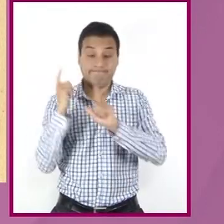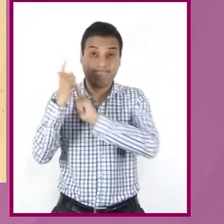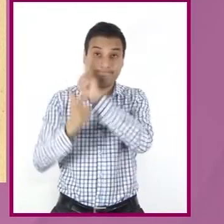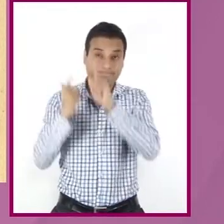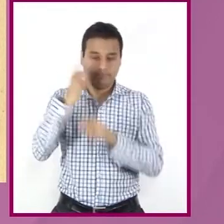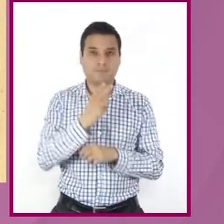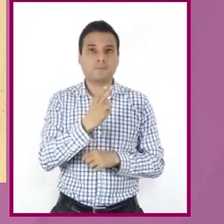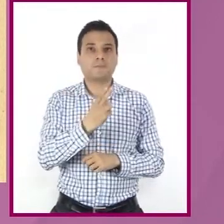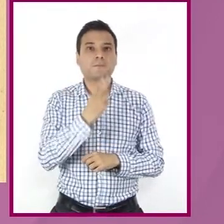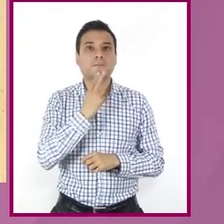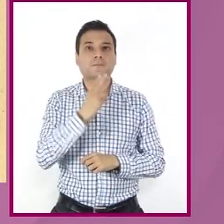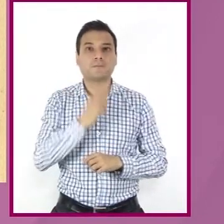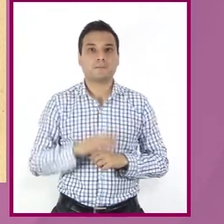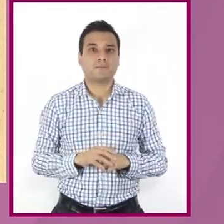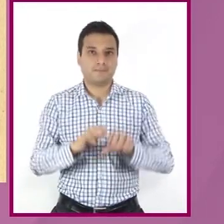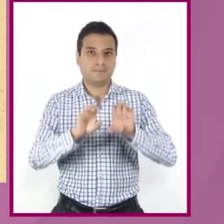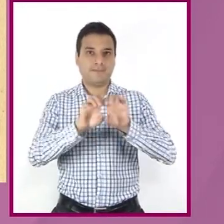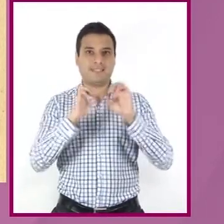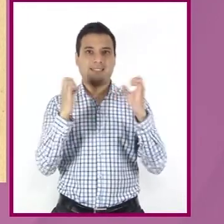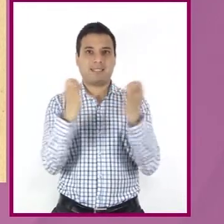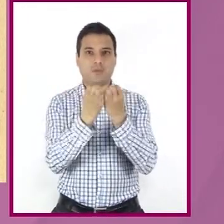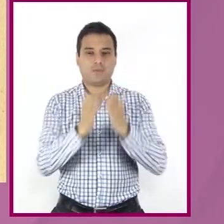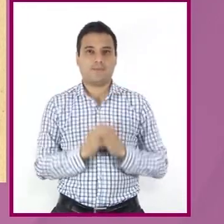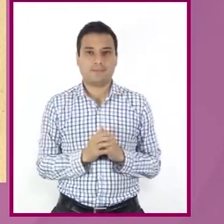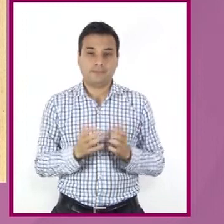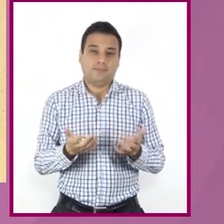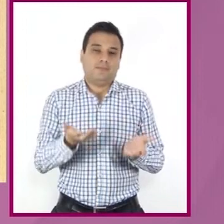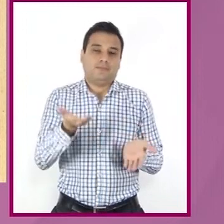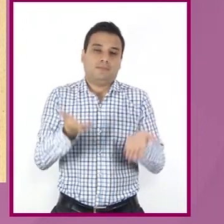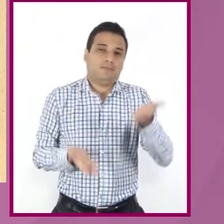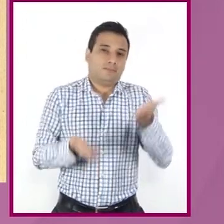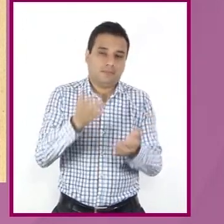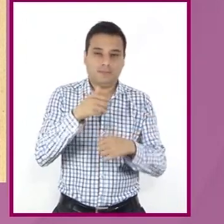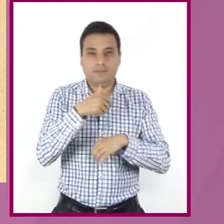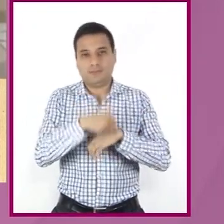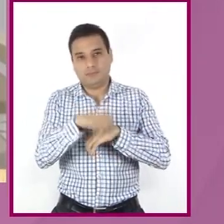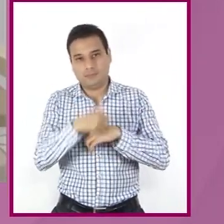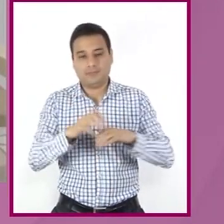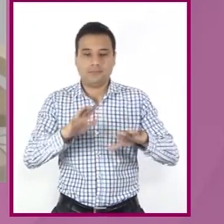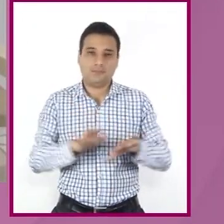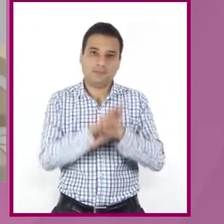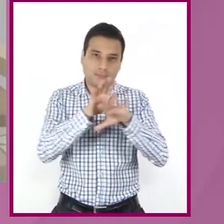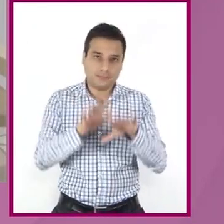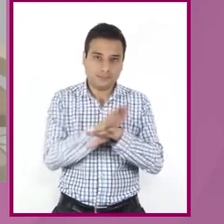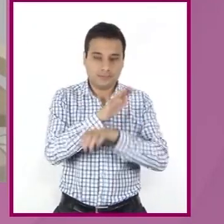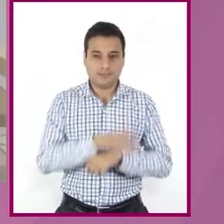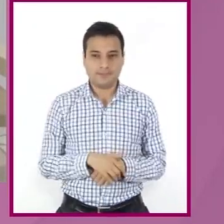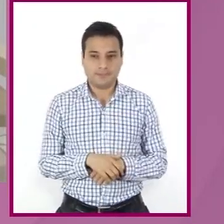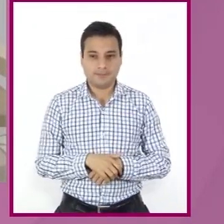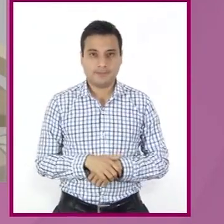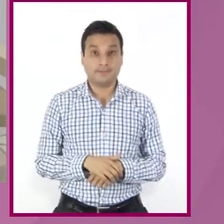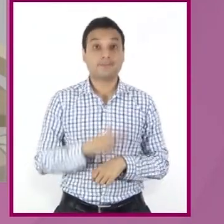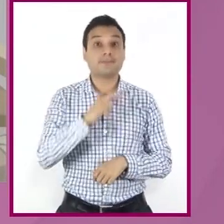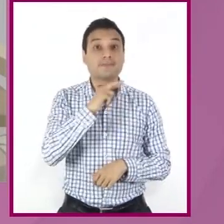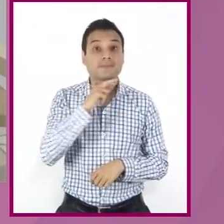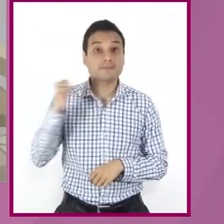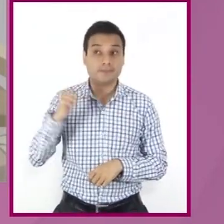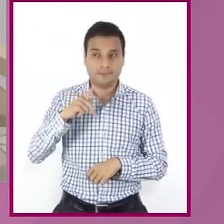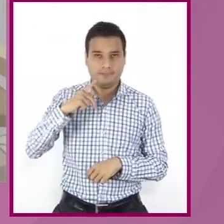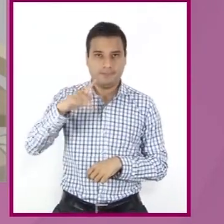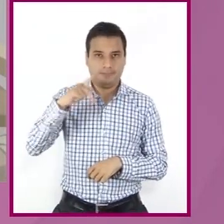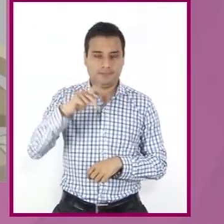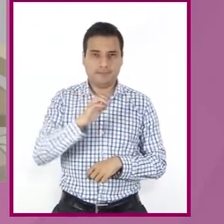los estadios, cuya medida varió según la época y el lugar. Los romanos, por su